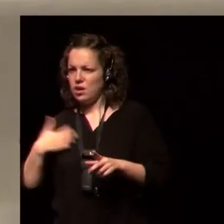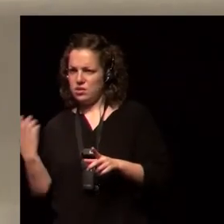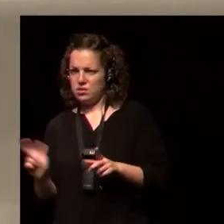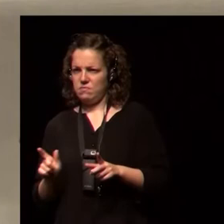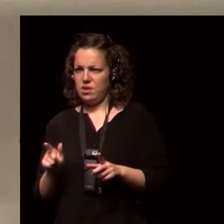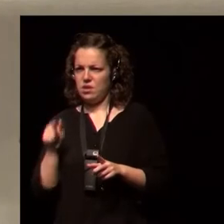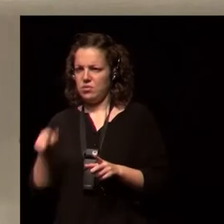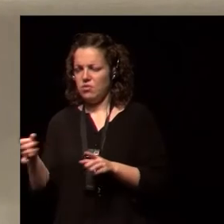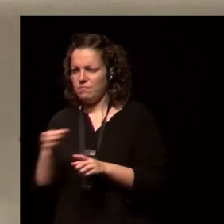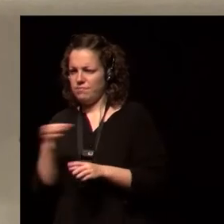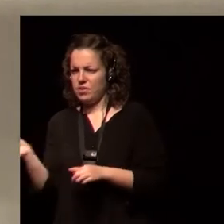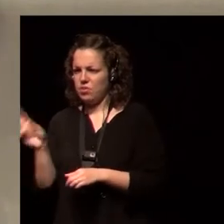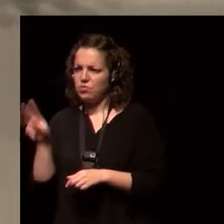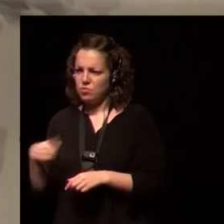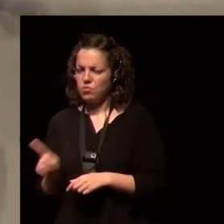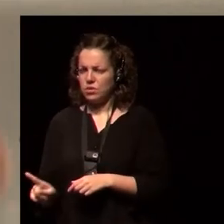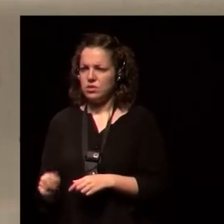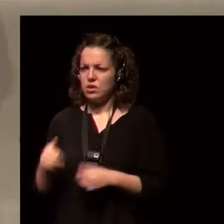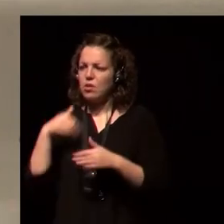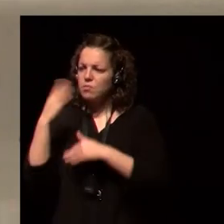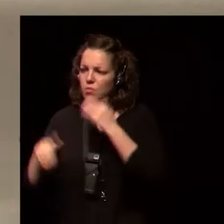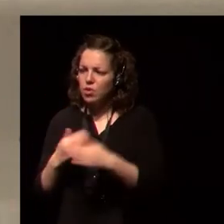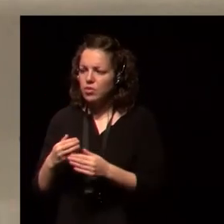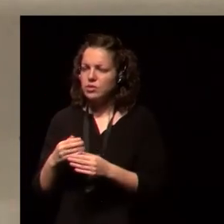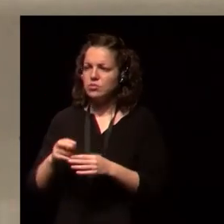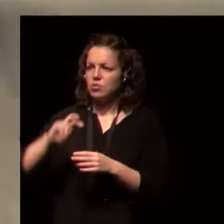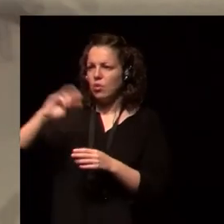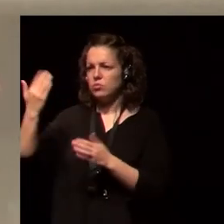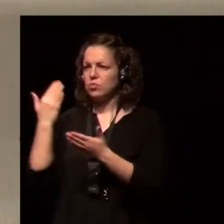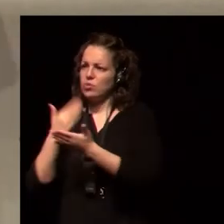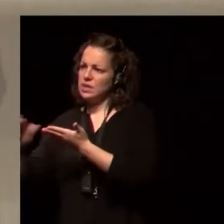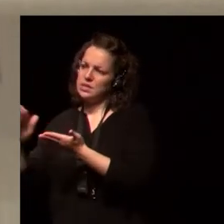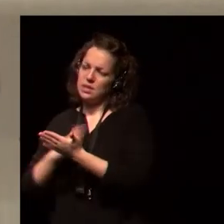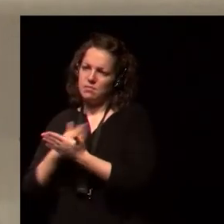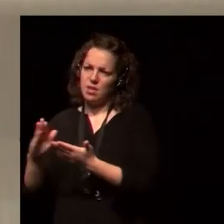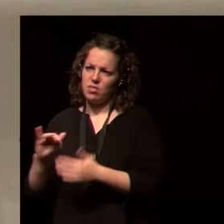tanto, en su propio proceso discriminan a otros,